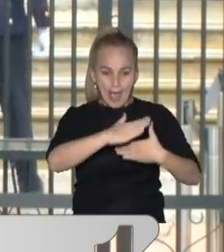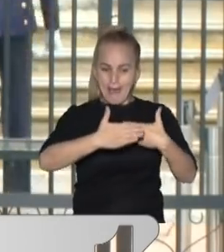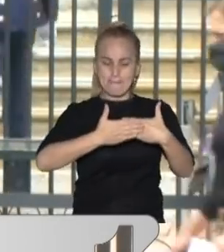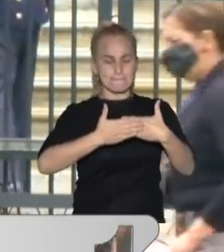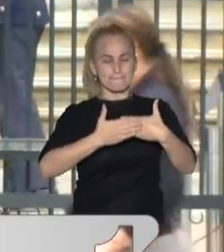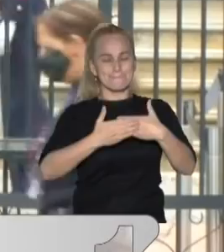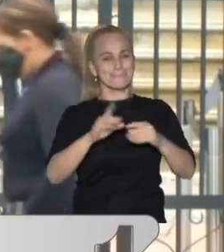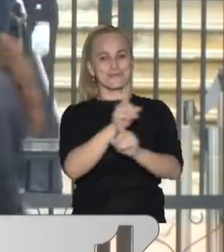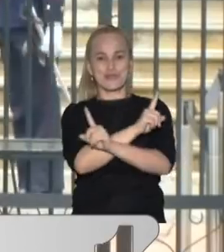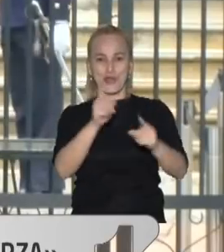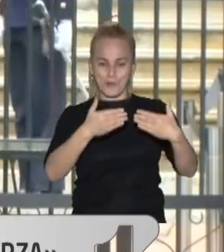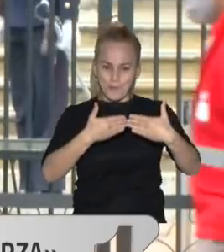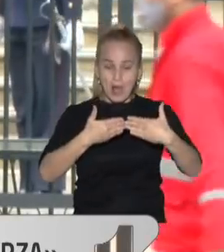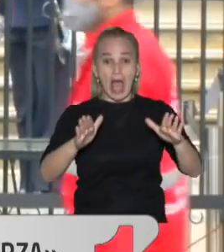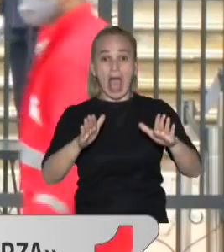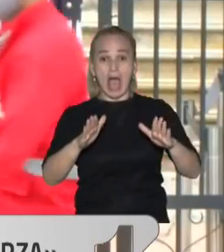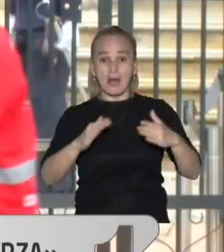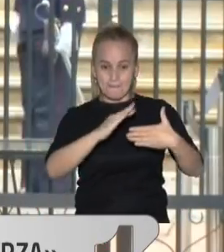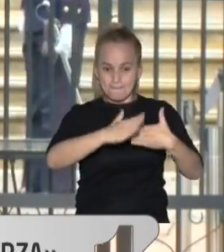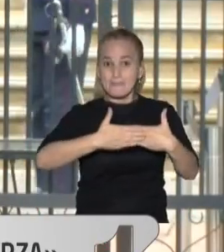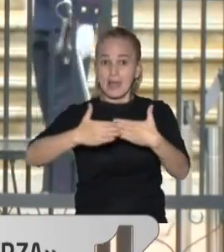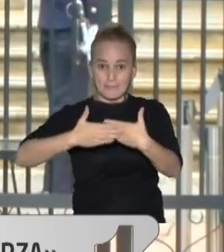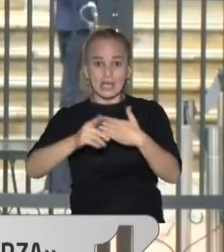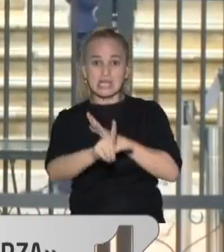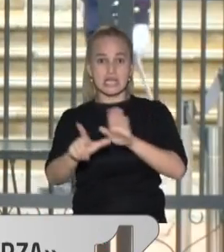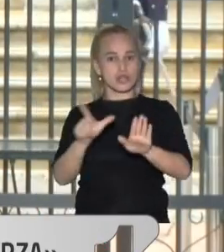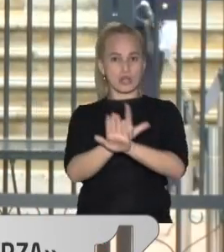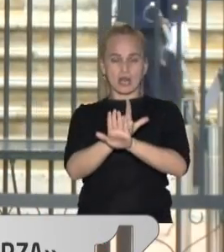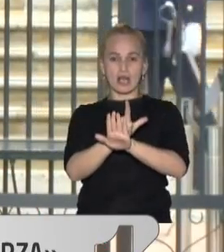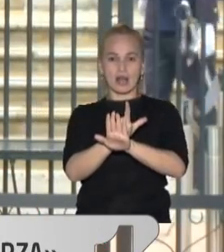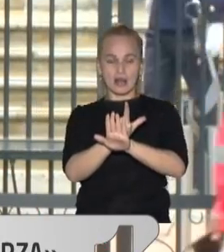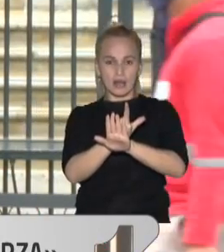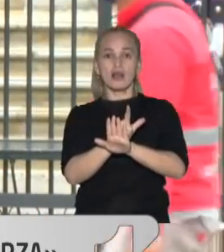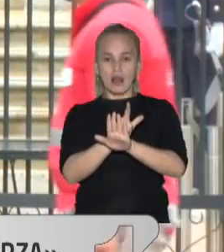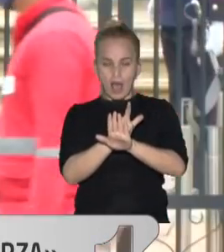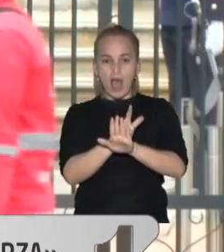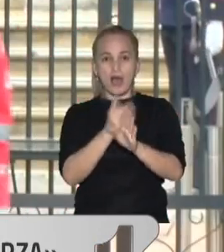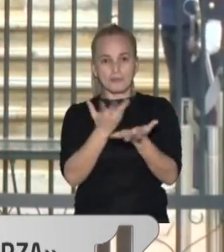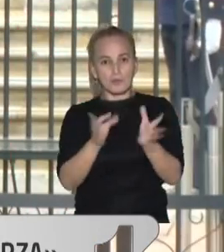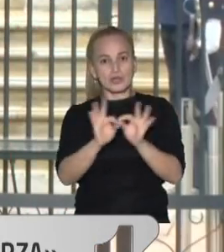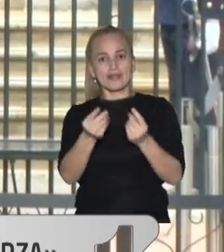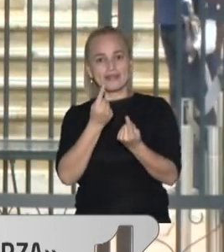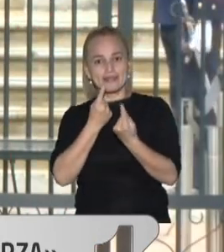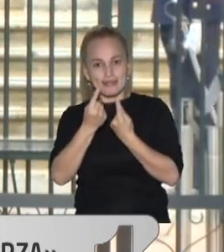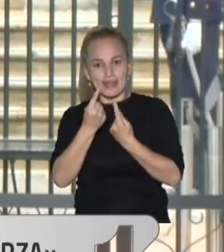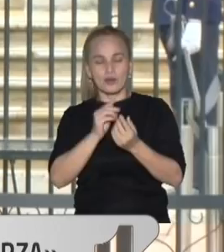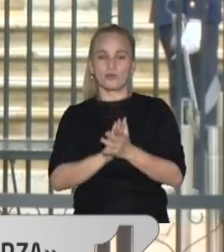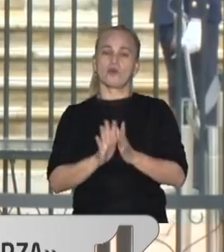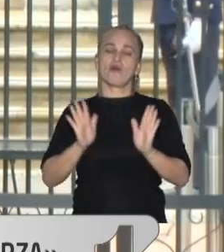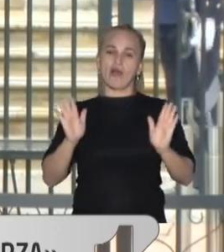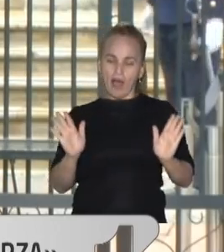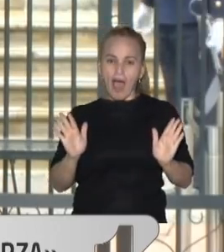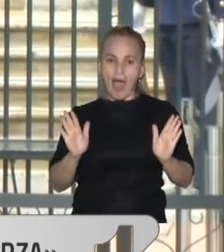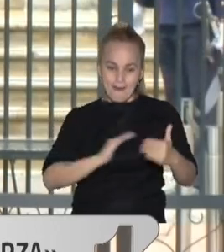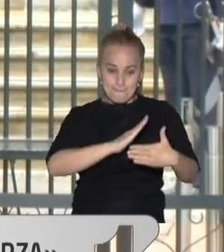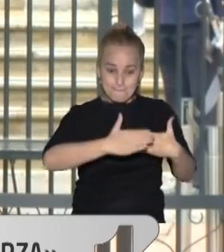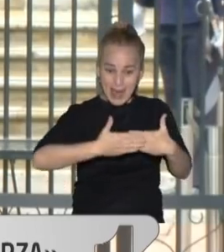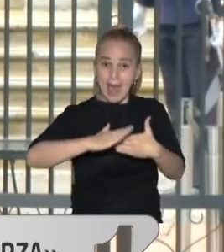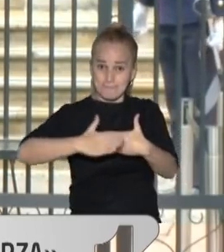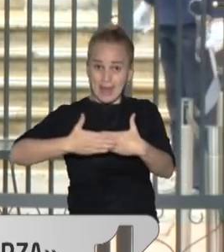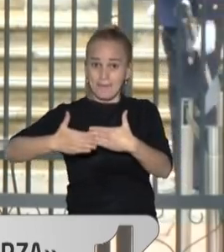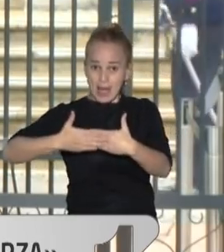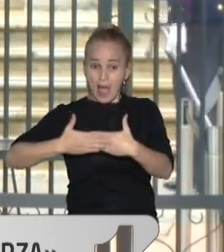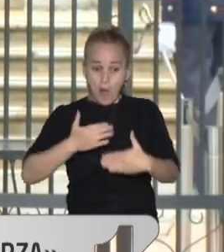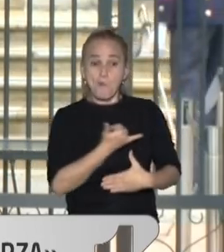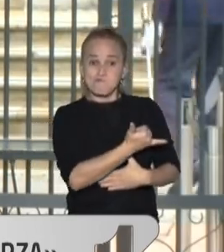que además es ilegal. Siempre se privilegiará ese mecanismo. Sin embargo, en donde esos bloqueos, como